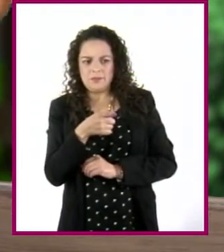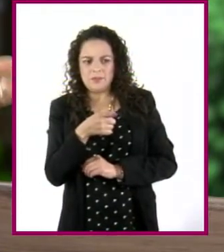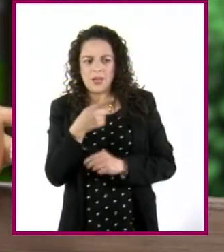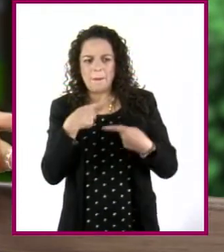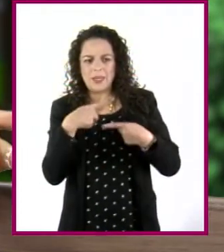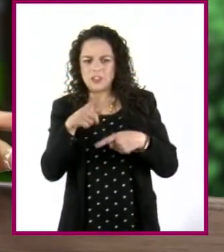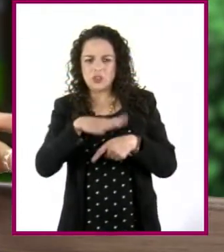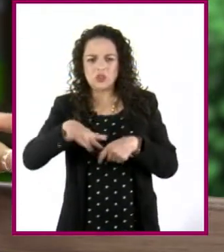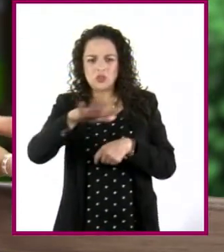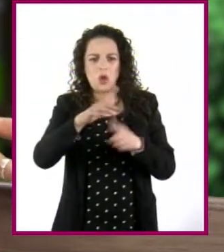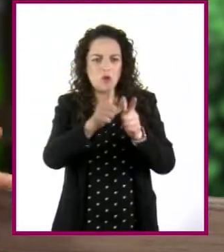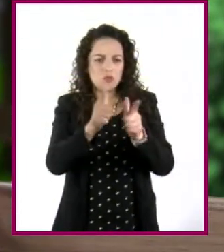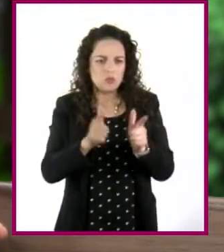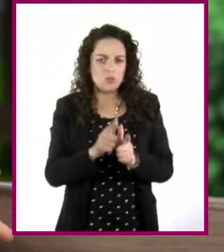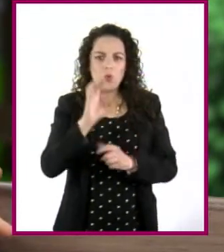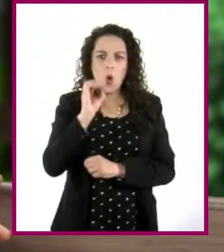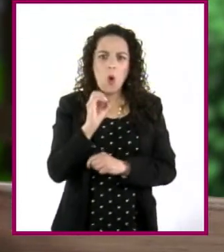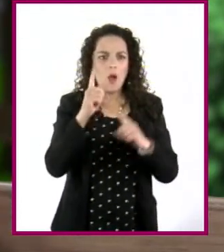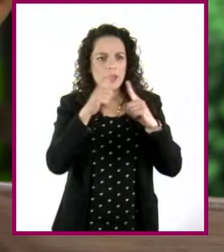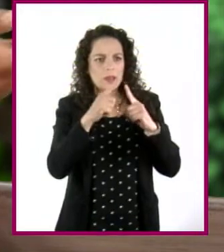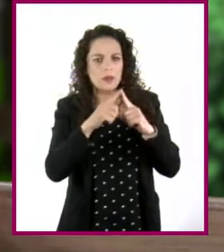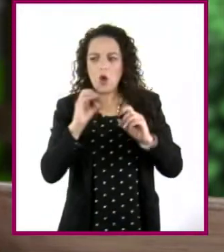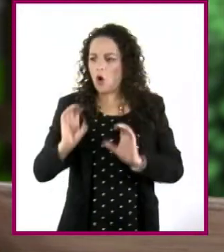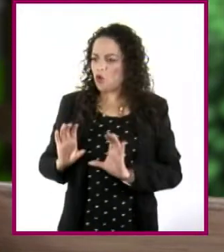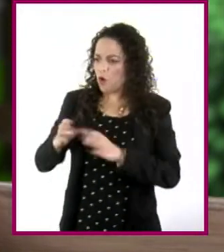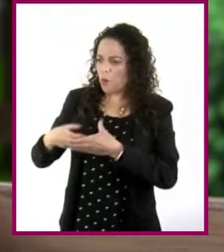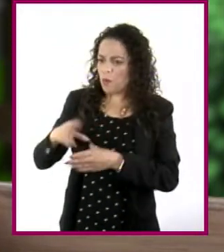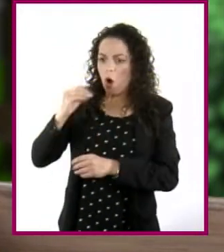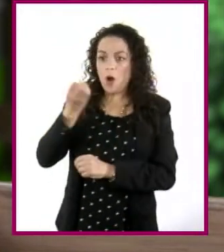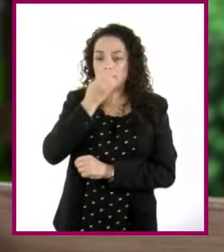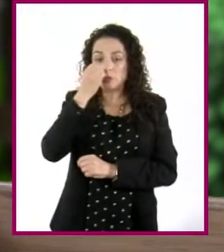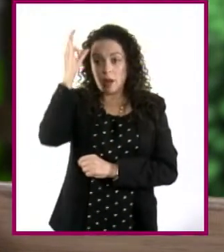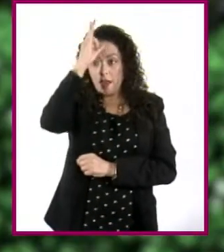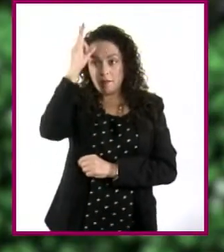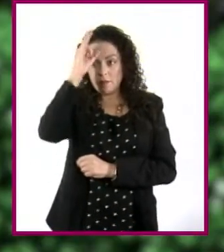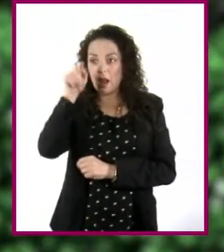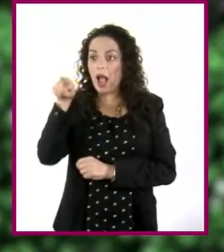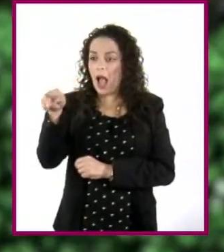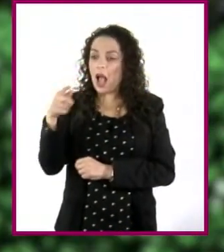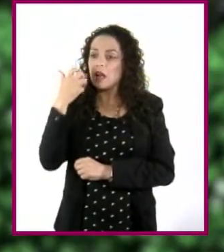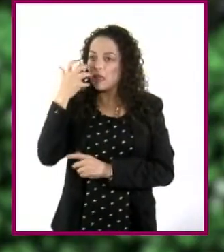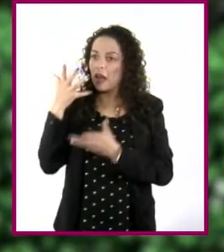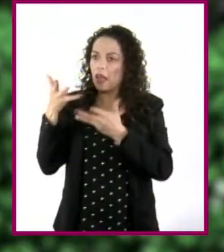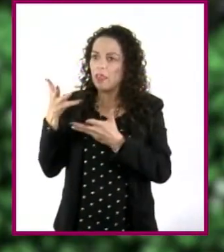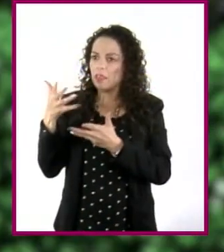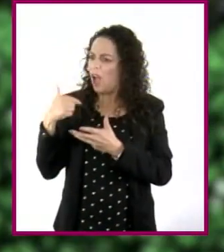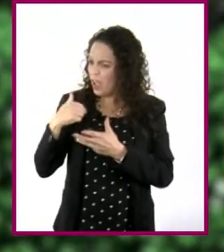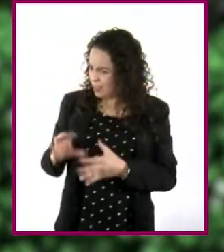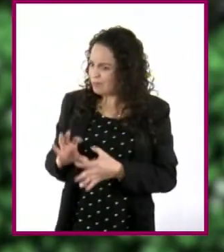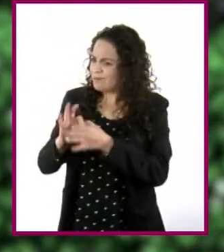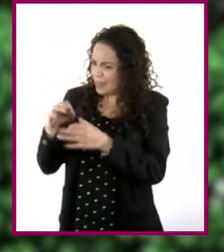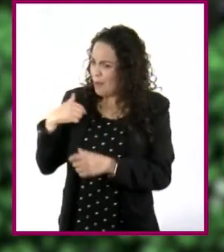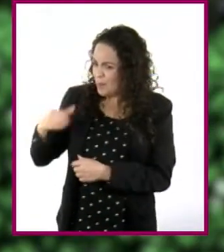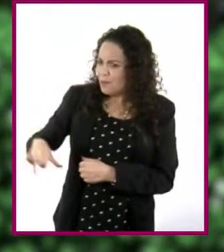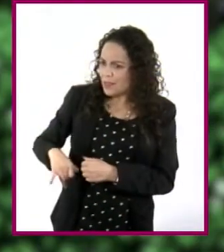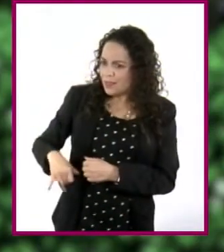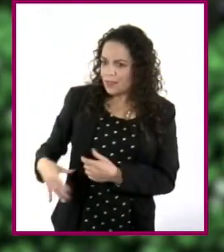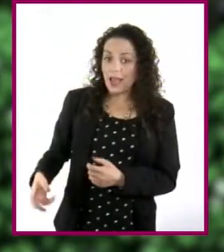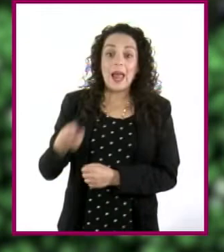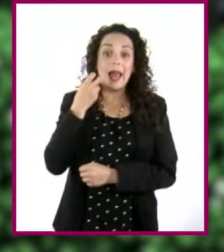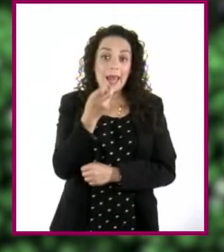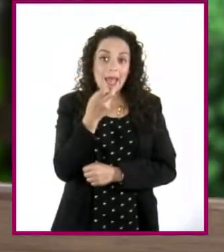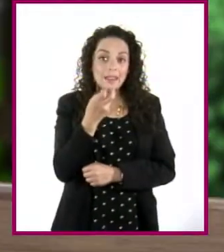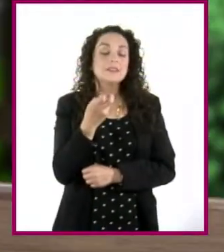grupo, iglesia, comunidad o escuela filosófica. Y así es como uno termina diciendo,